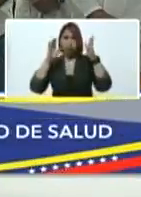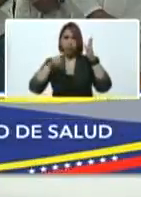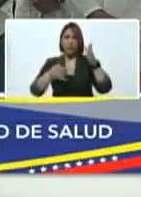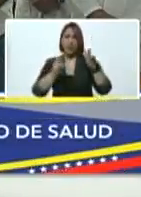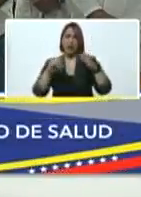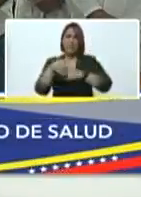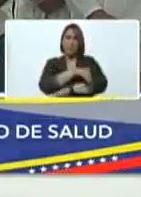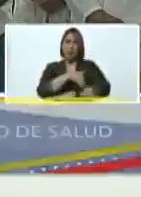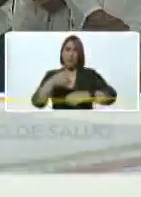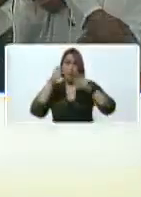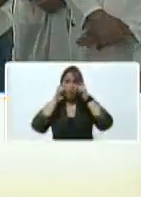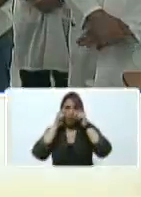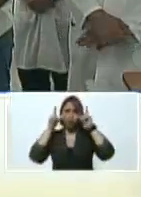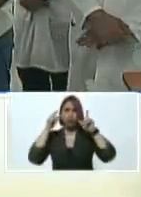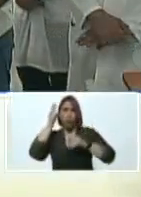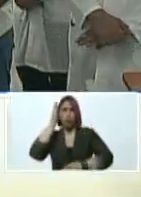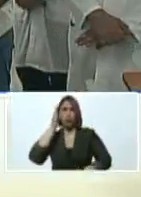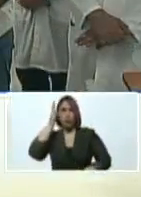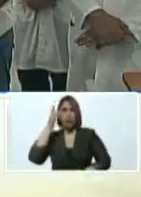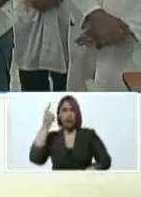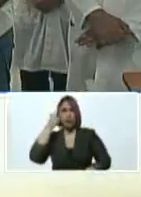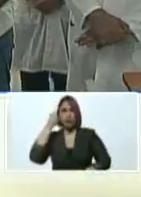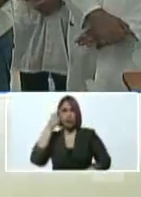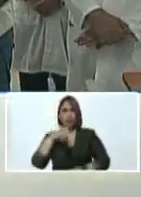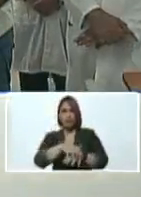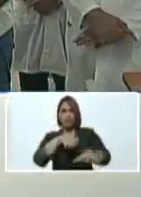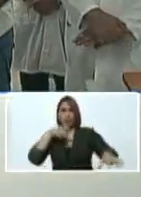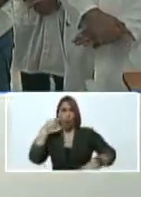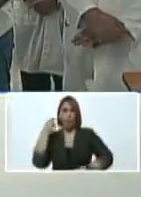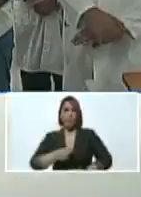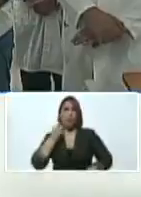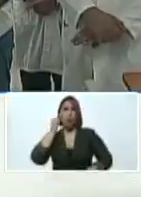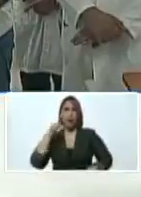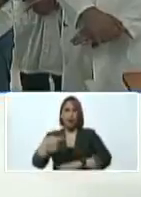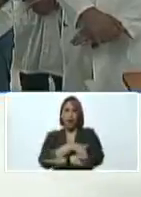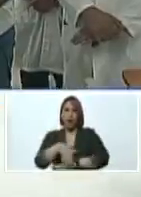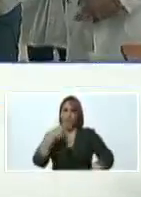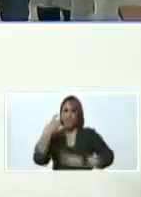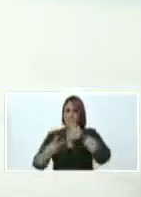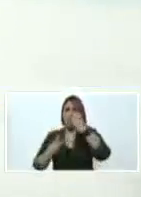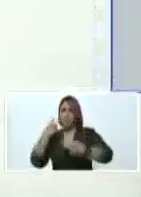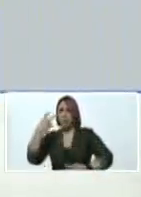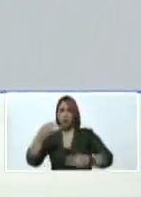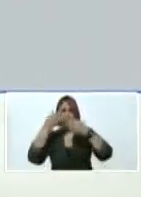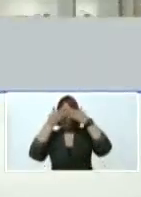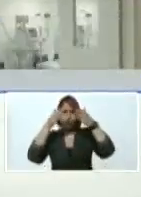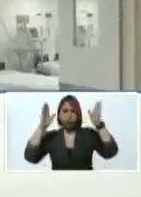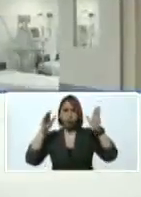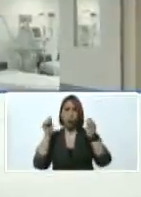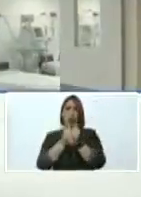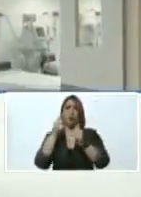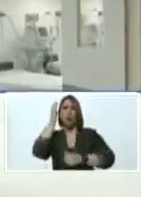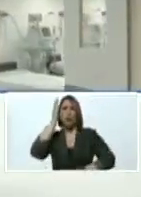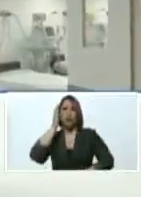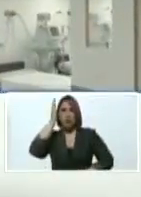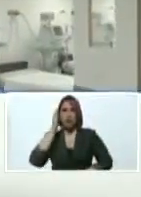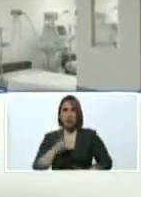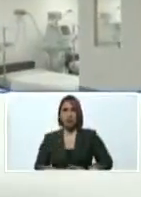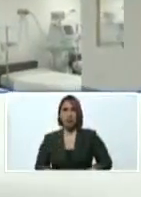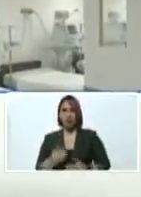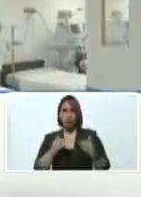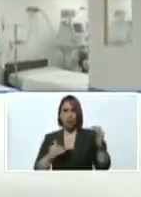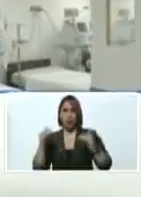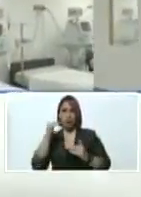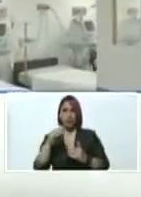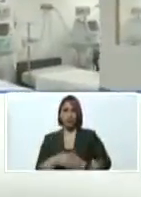calles despierto consciente que haya millones de hombres y mujeres en las calles despiertos y con una conciencia superior